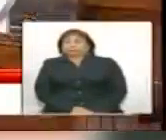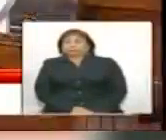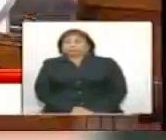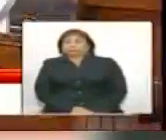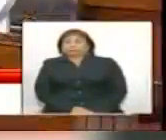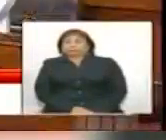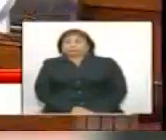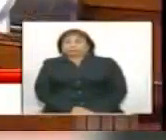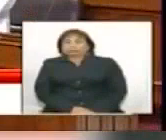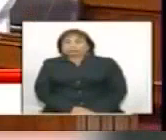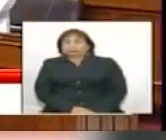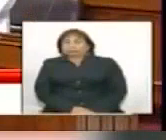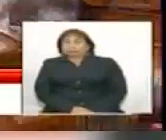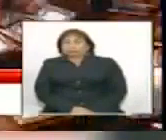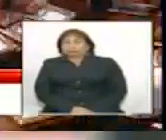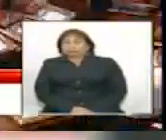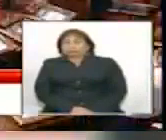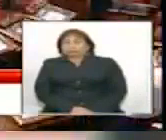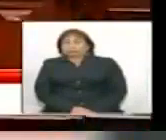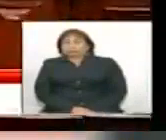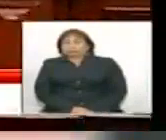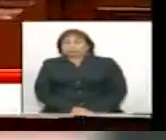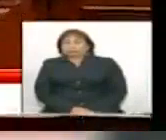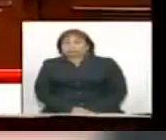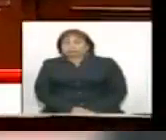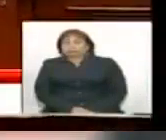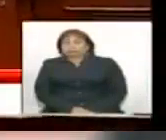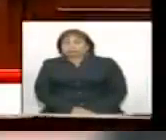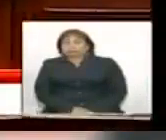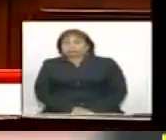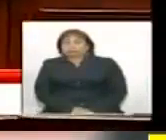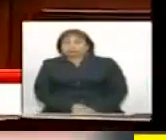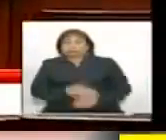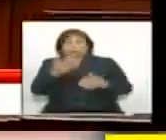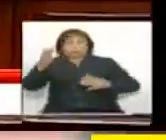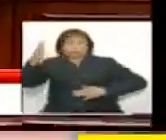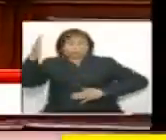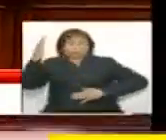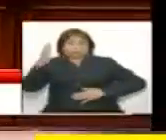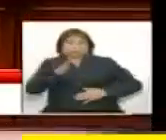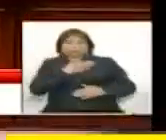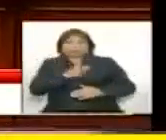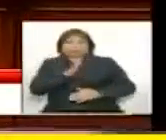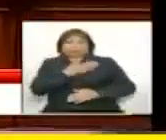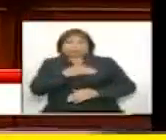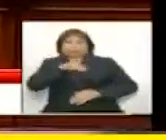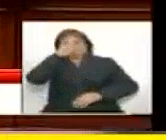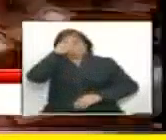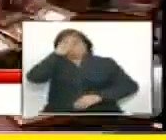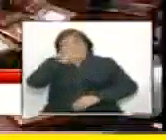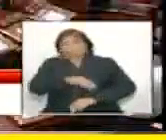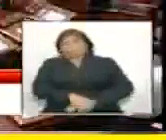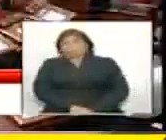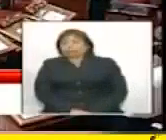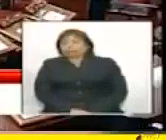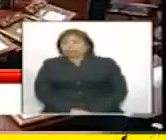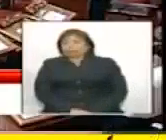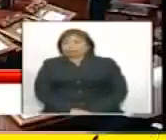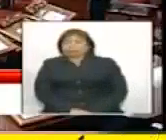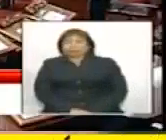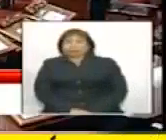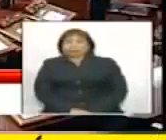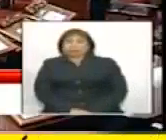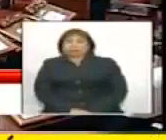del artículo 46 de la Constitución. Nadie debe obediencia a un gobierno usurpador ni a quienes asumen